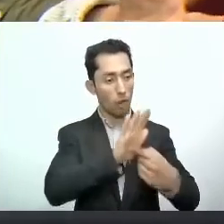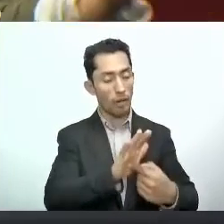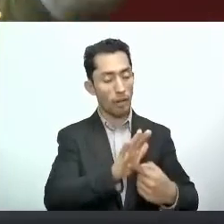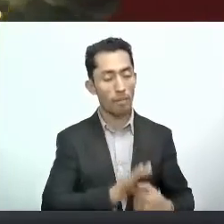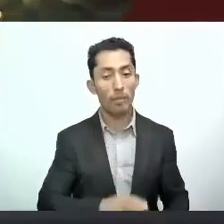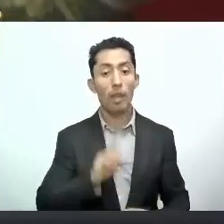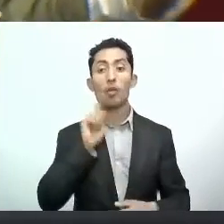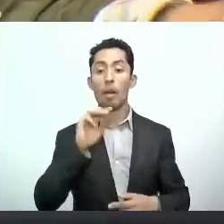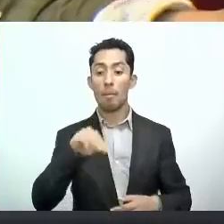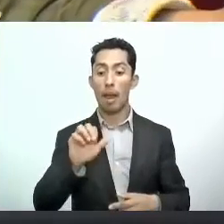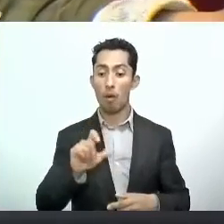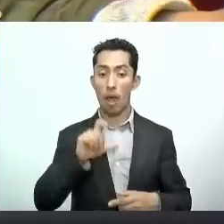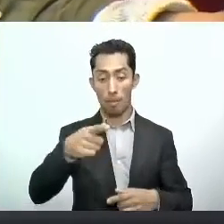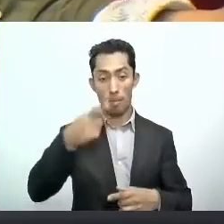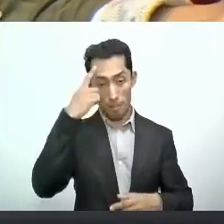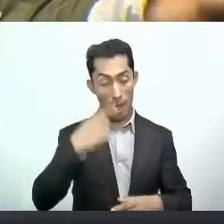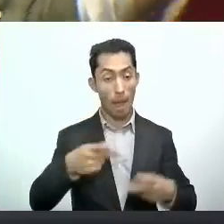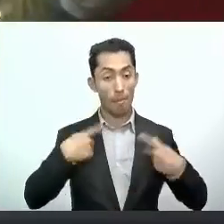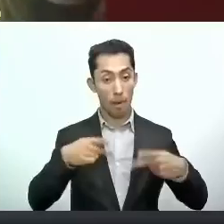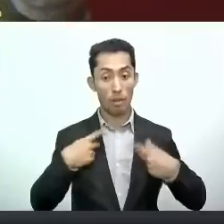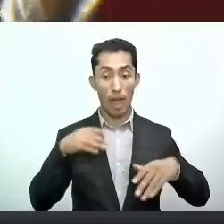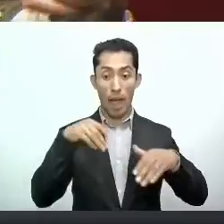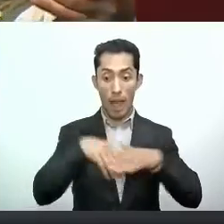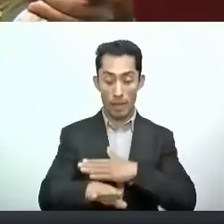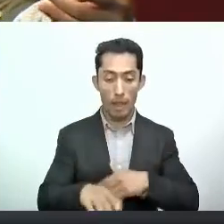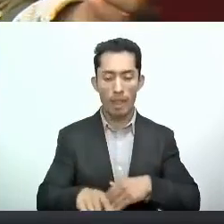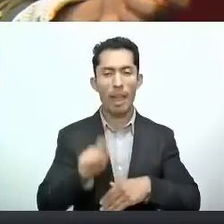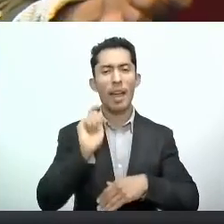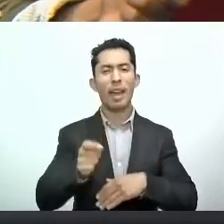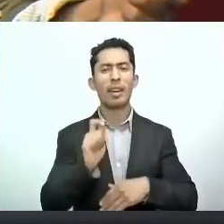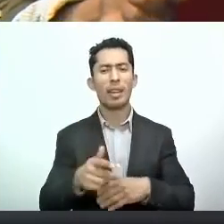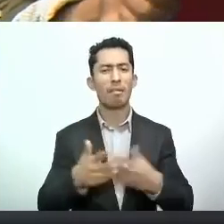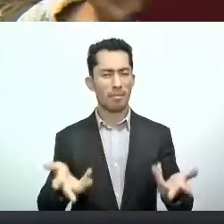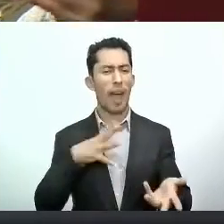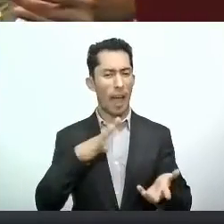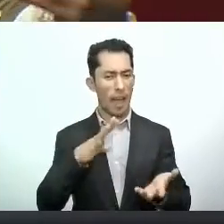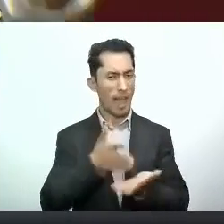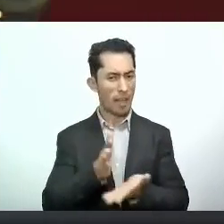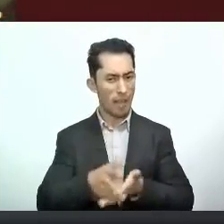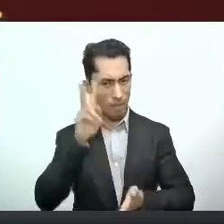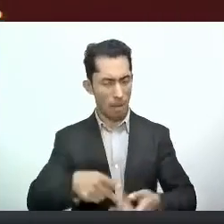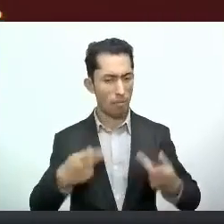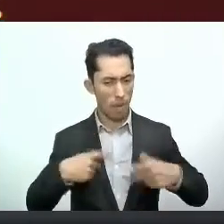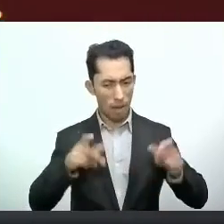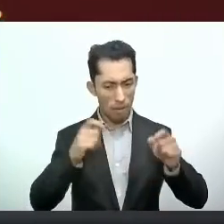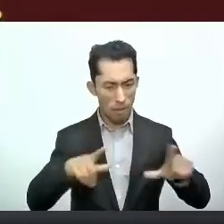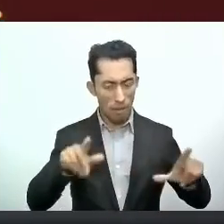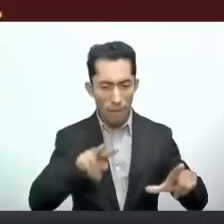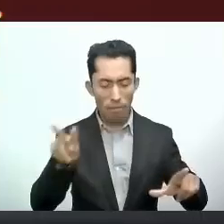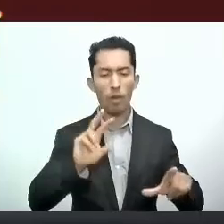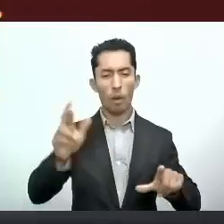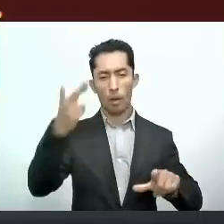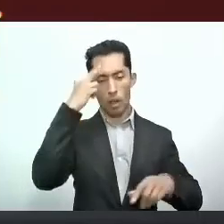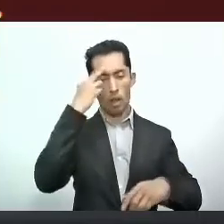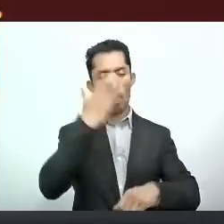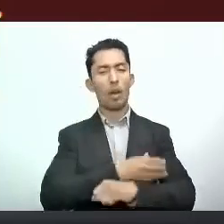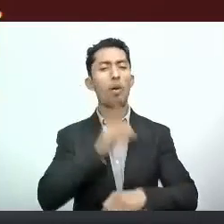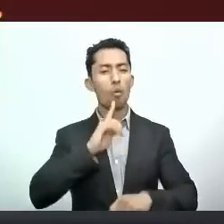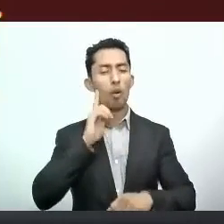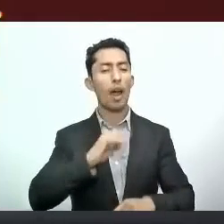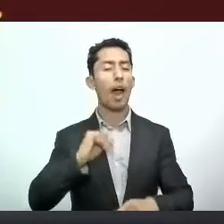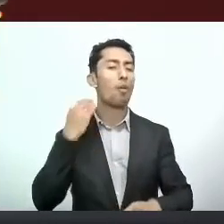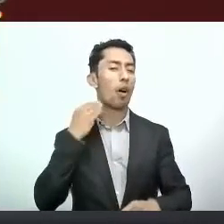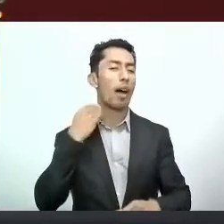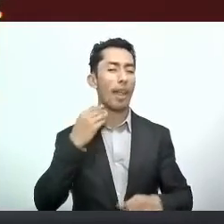manual para que alguien acceda, entonces, ¿qué tan accesible es? Y yo recuerdo que compañeras abogadas de X también decían, es que